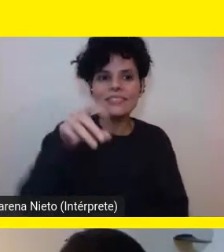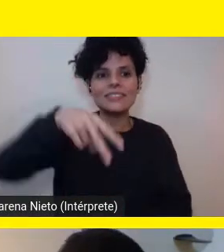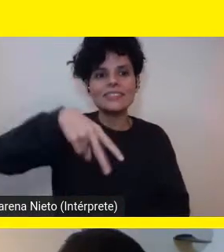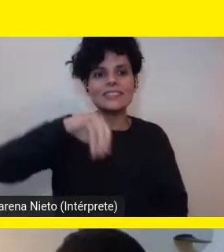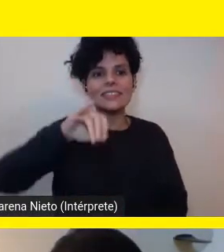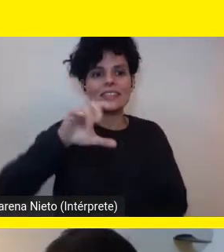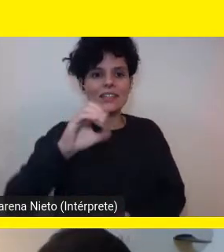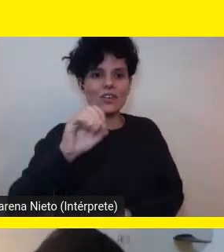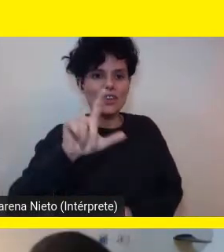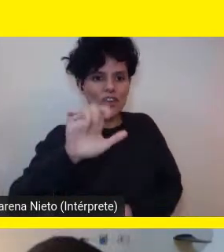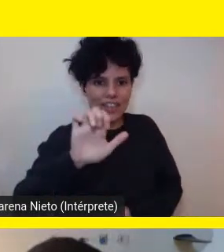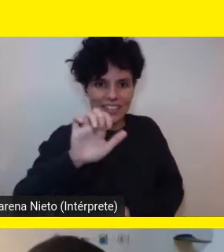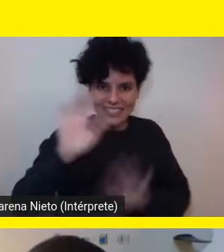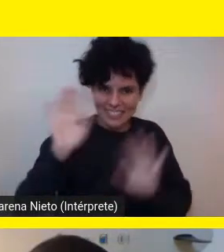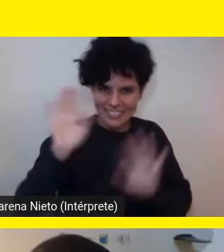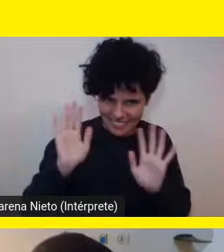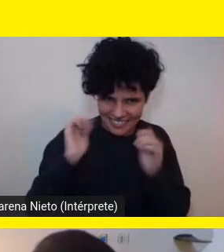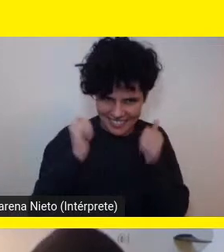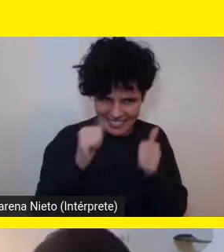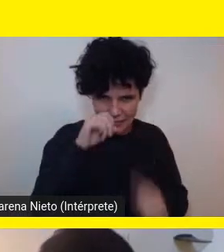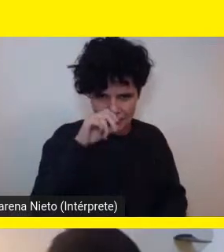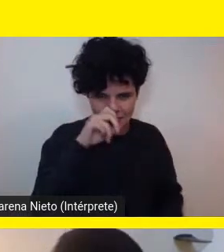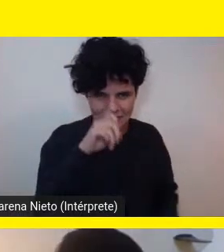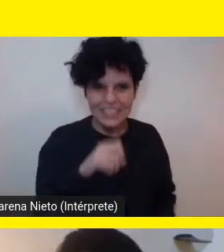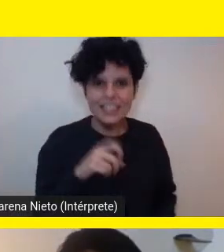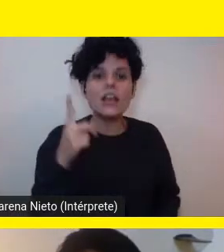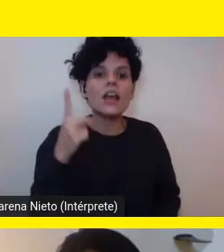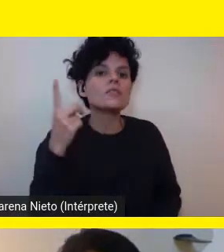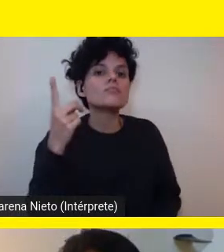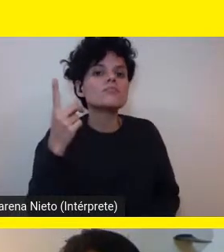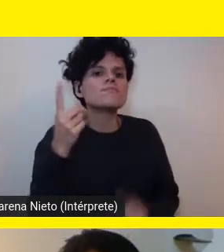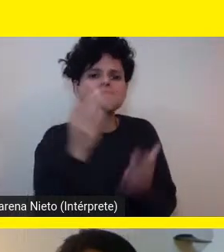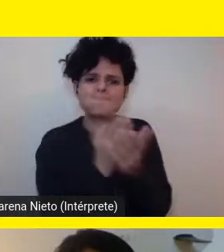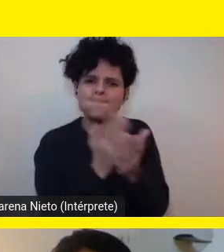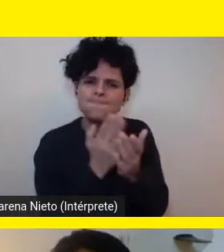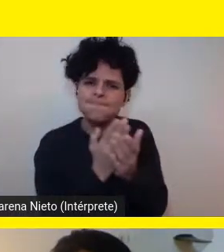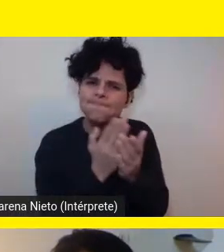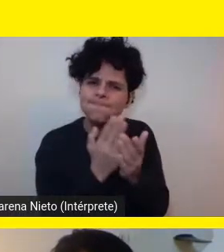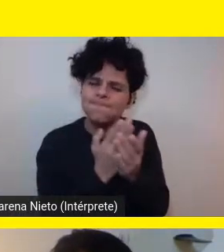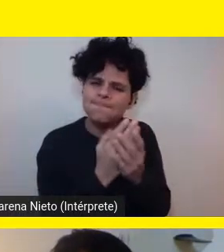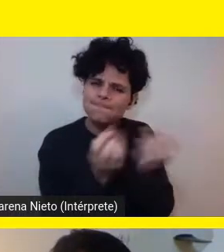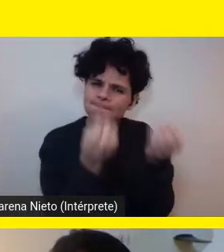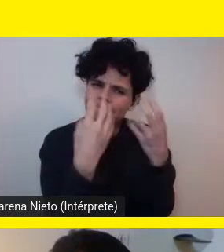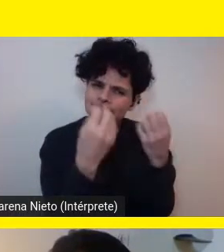documental. Hola, Nicole. Cine documental y es fotógrafa.